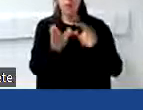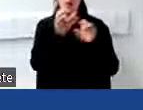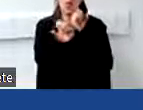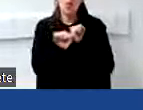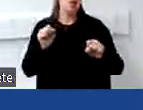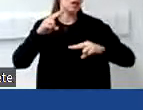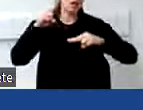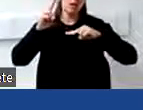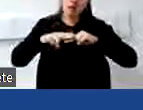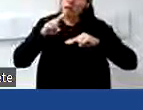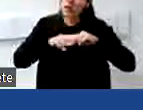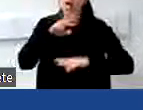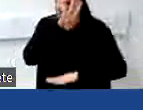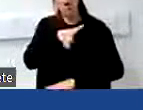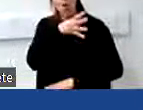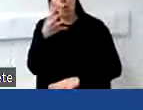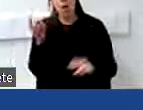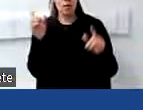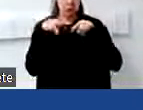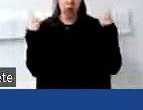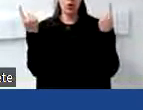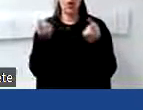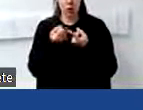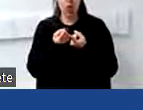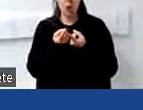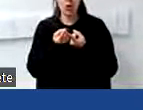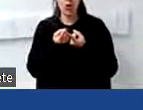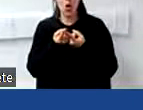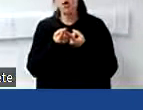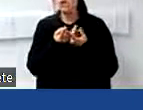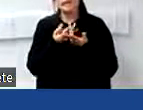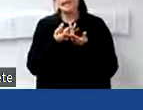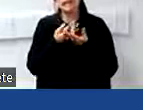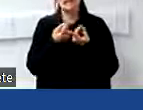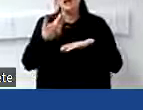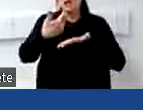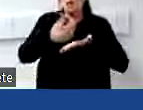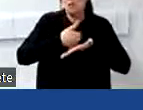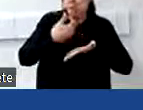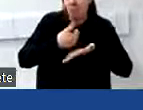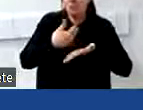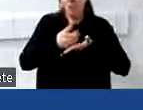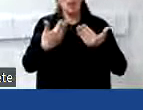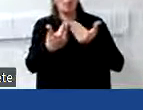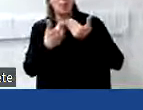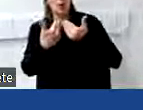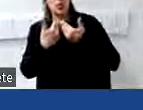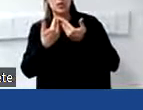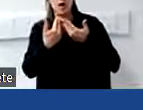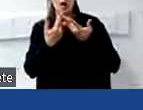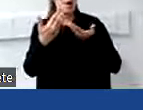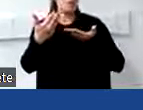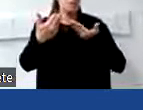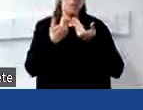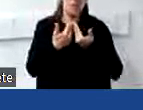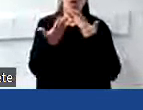en internet o de lo contrario, nosotros nos ponemos a disposición para preguntas y para que puedan